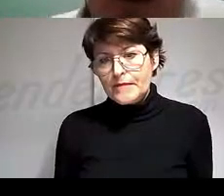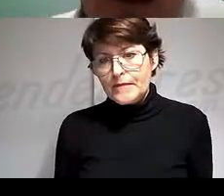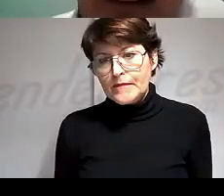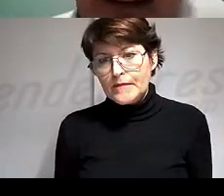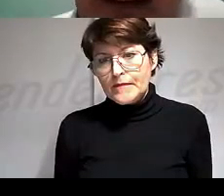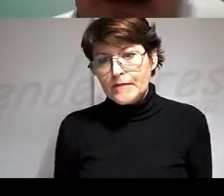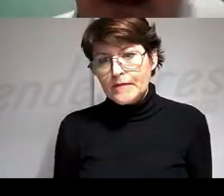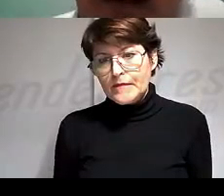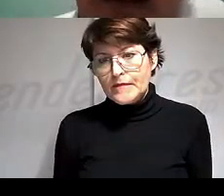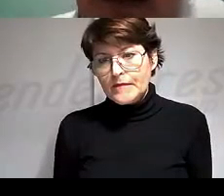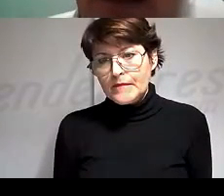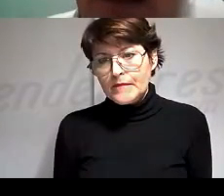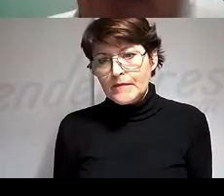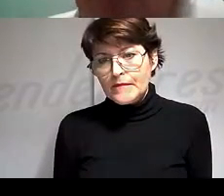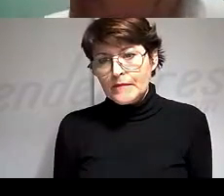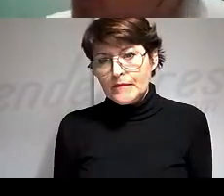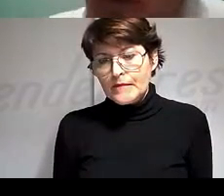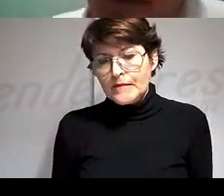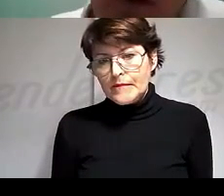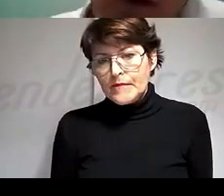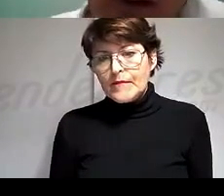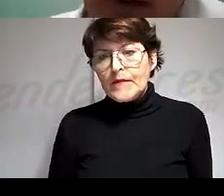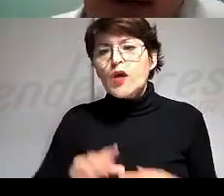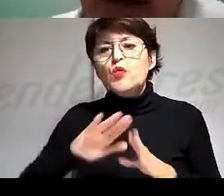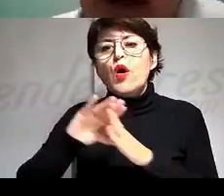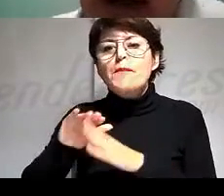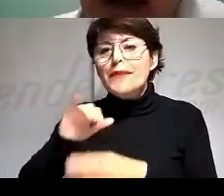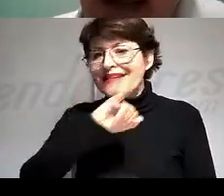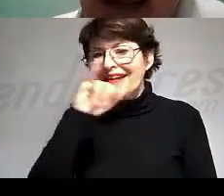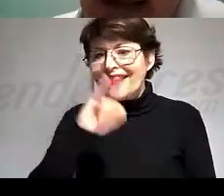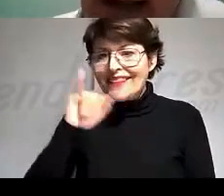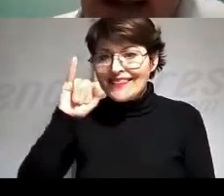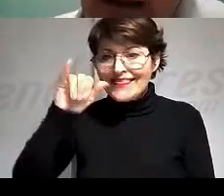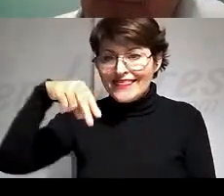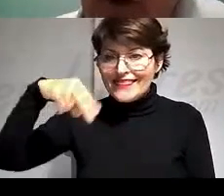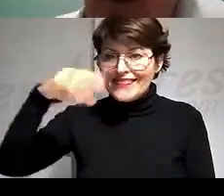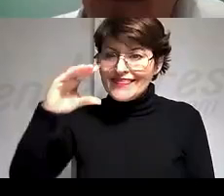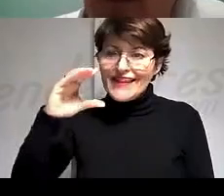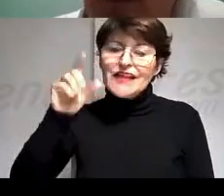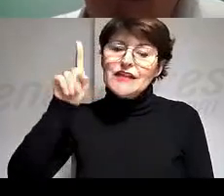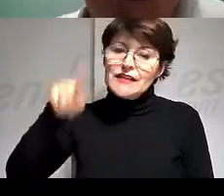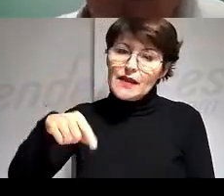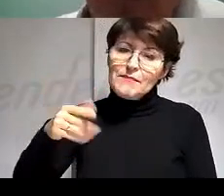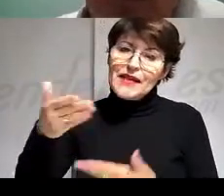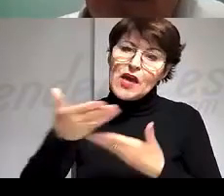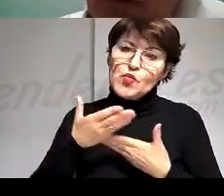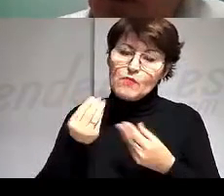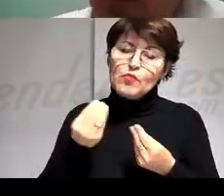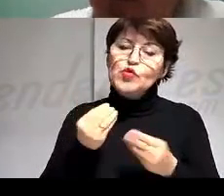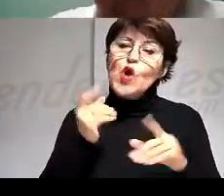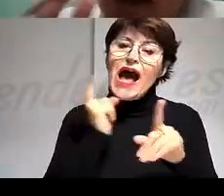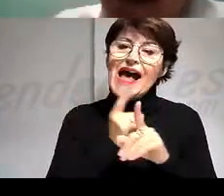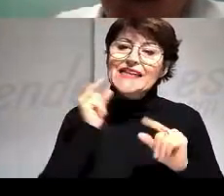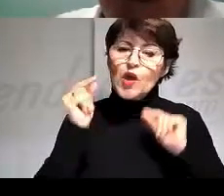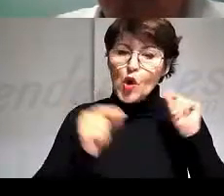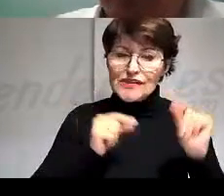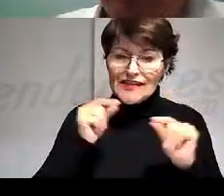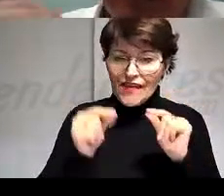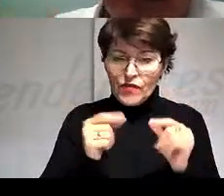esta idea esencial. Y el zinc es un cofactor esencial en el proceso de antioxidación, es decir, en todo proceso donde